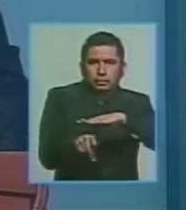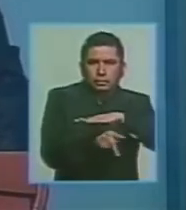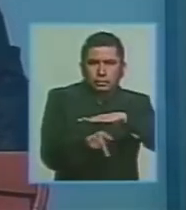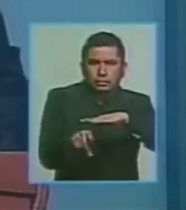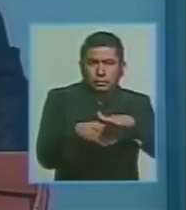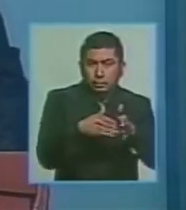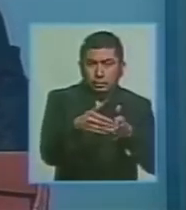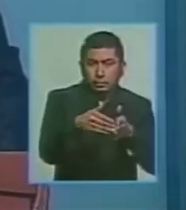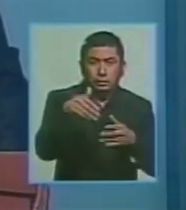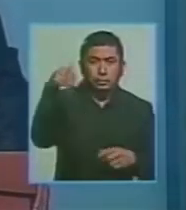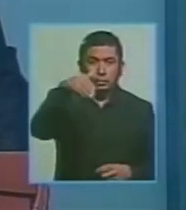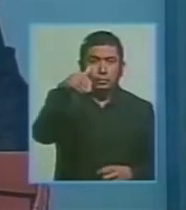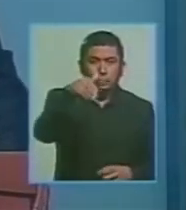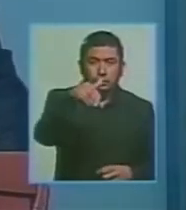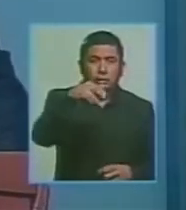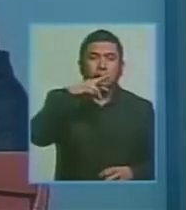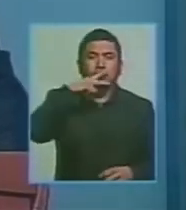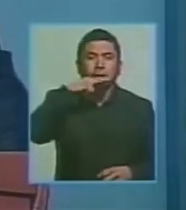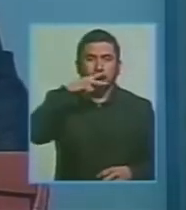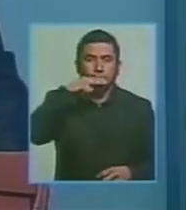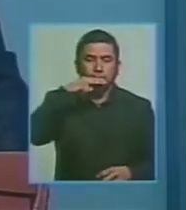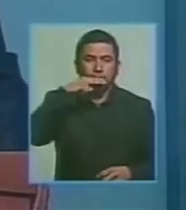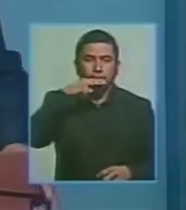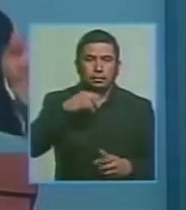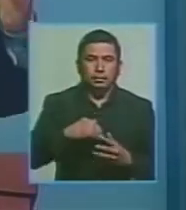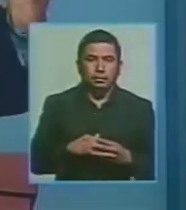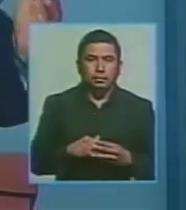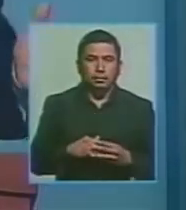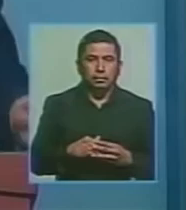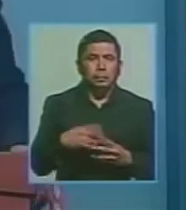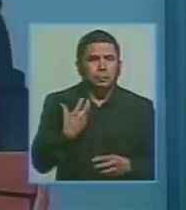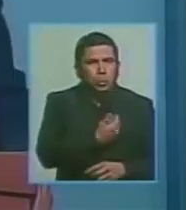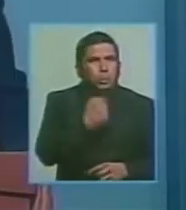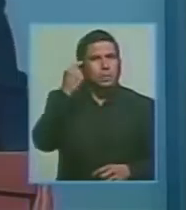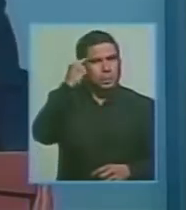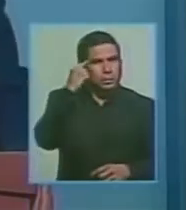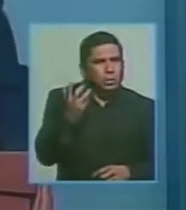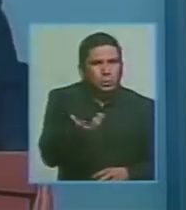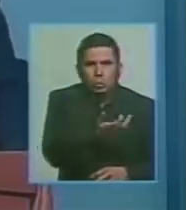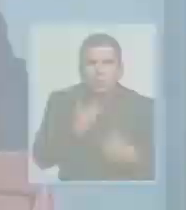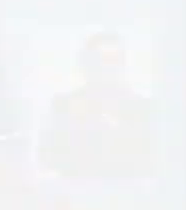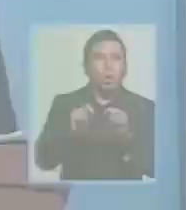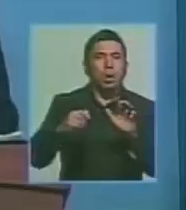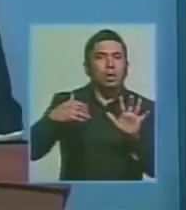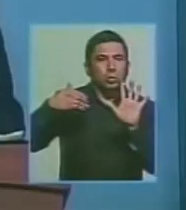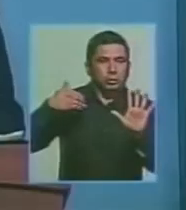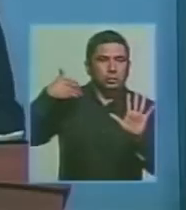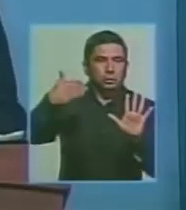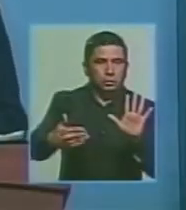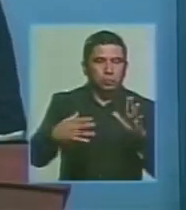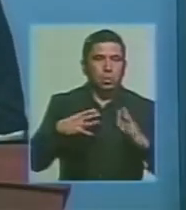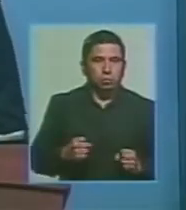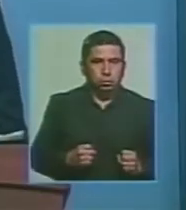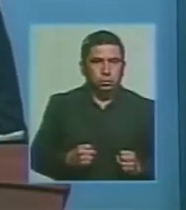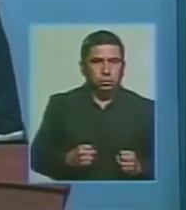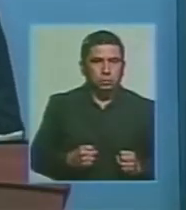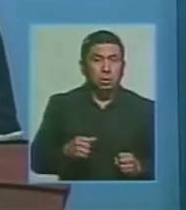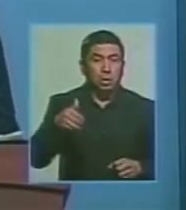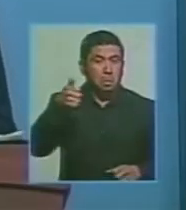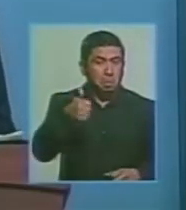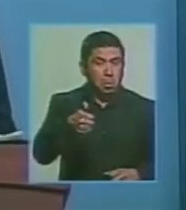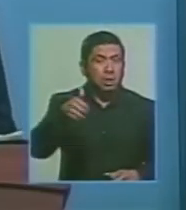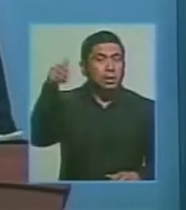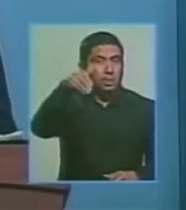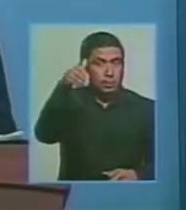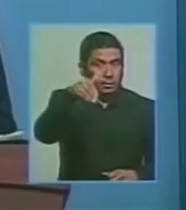la educación en inglés. Pero hay que pensar en la juventud, hay que pensar en los jóvenes. Pero la buena educación también